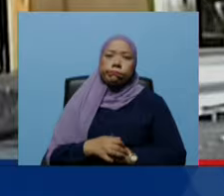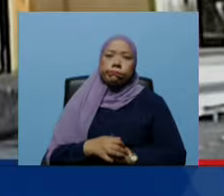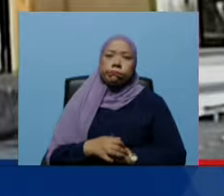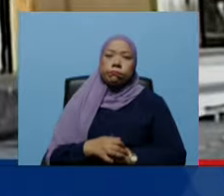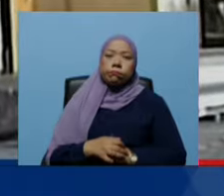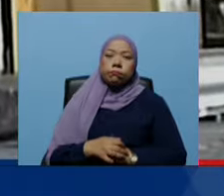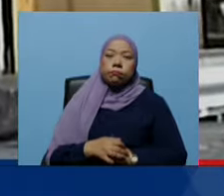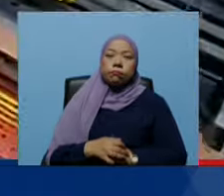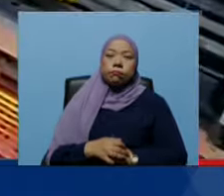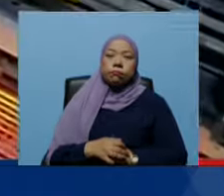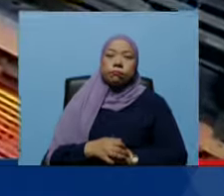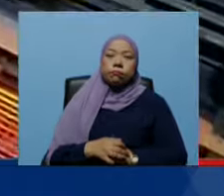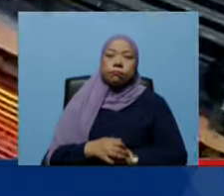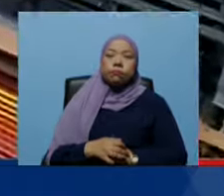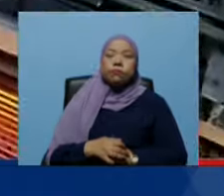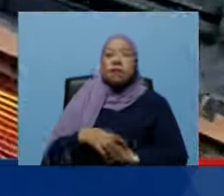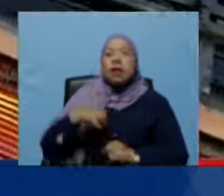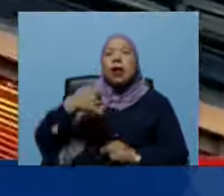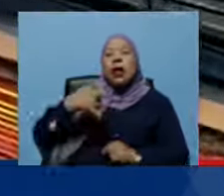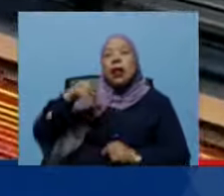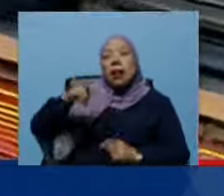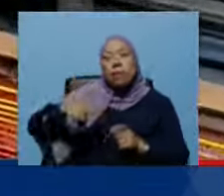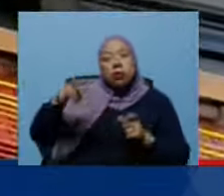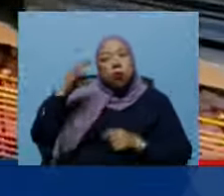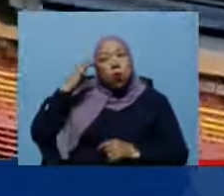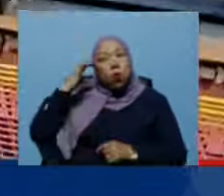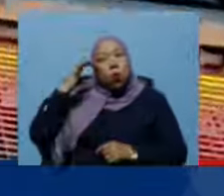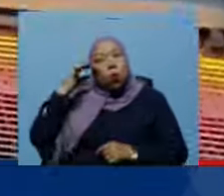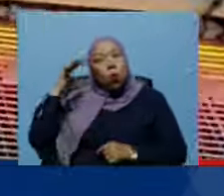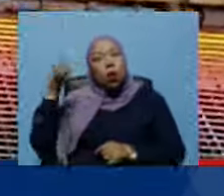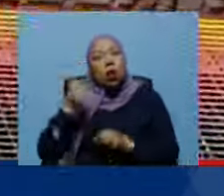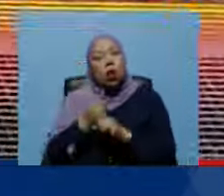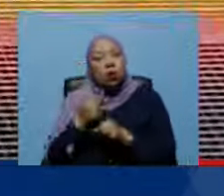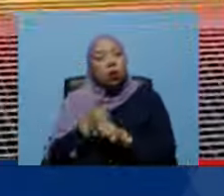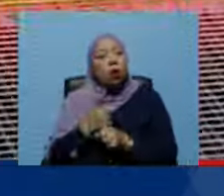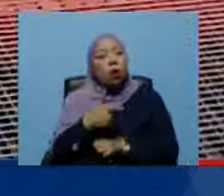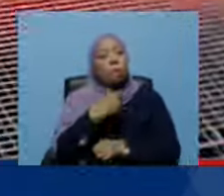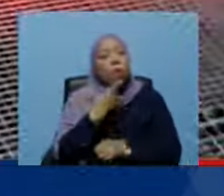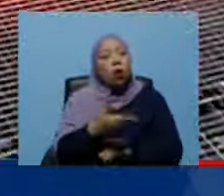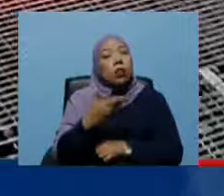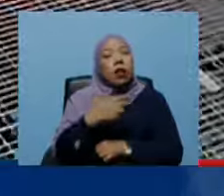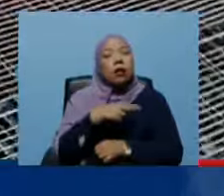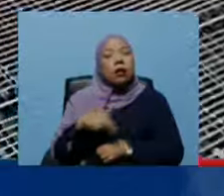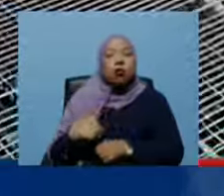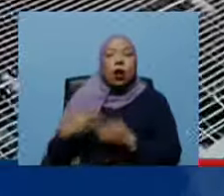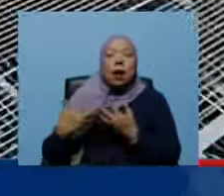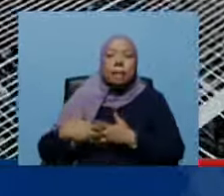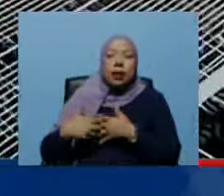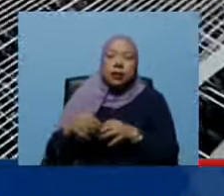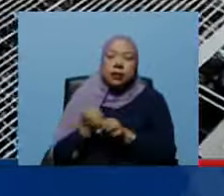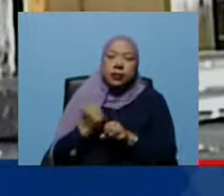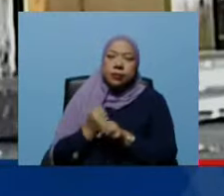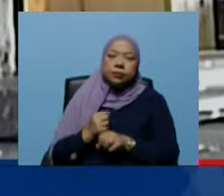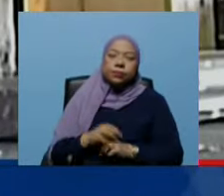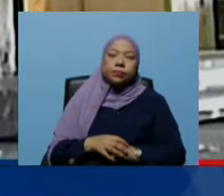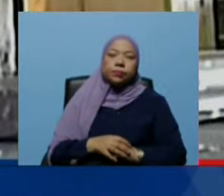los sueños y nace el valor agregado que le dan los trabajadores a nosotros aquí en esta empresa.